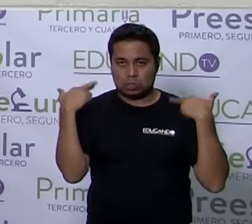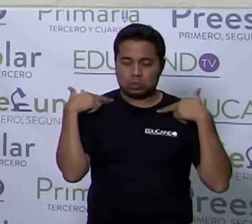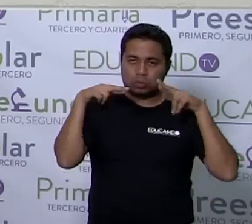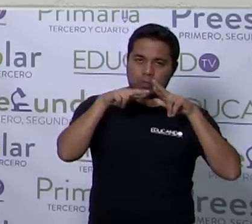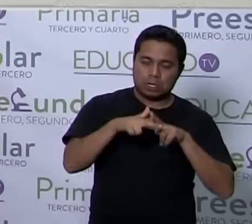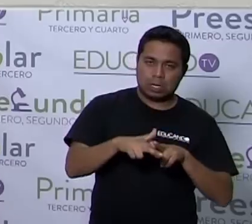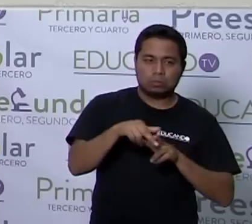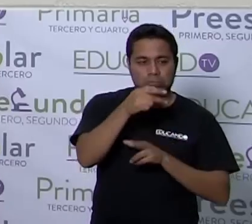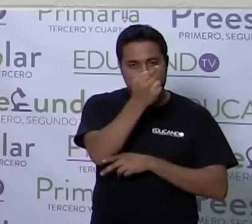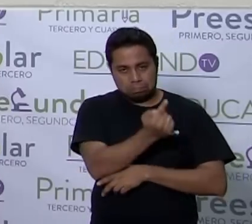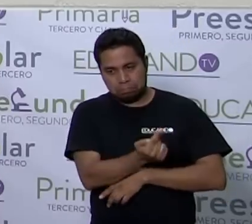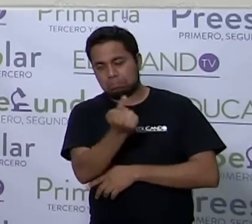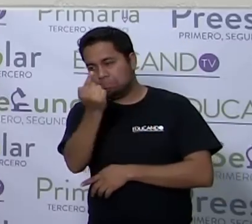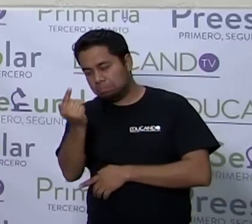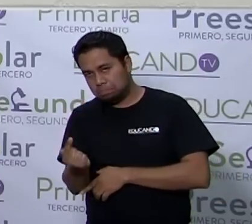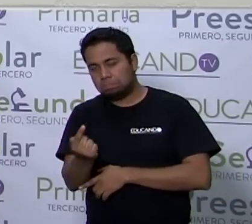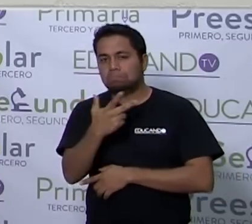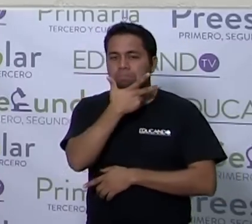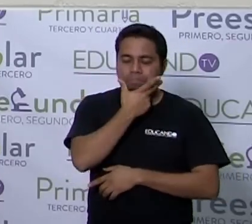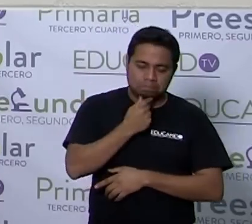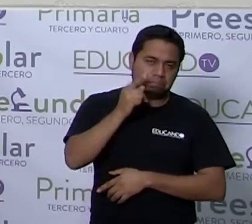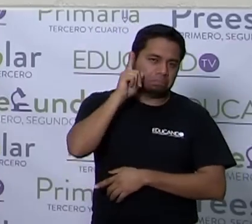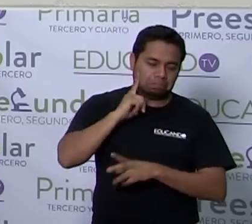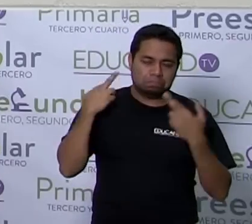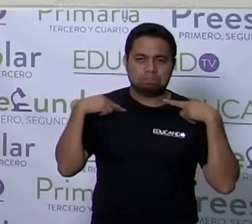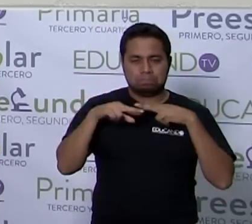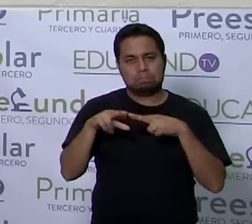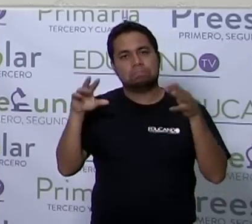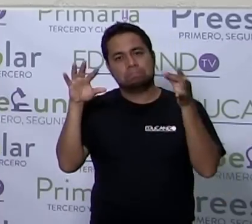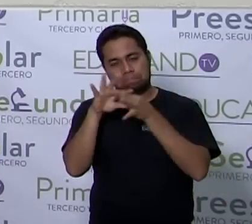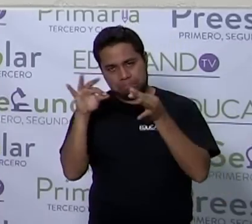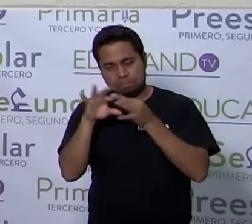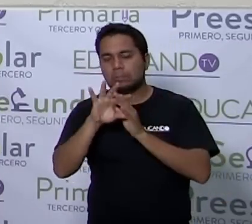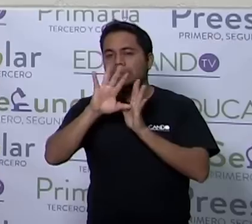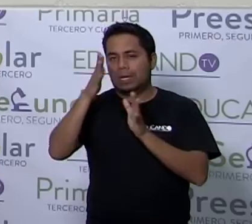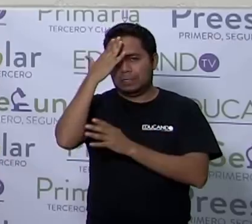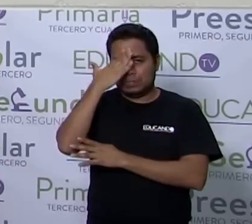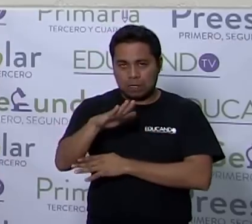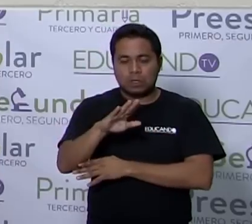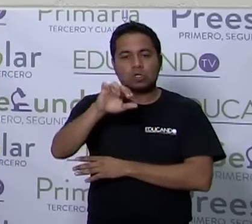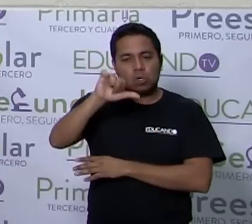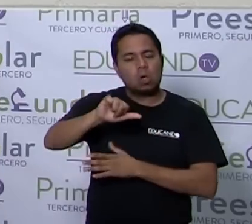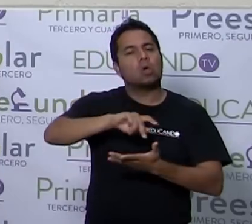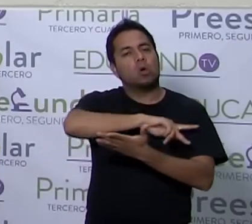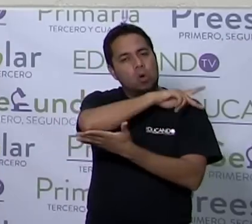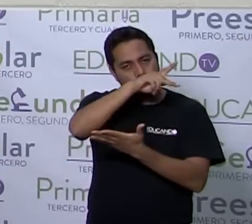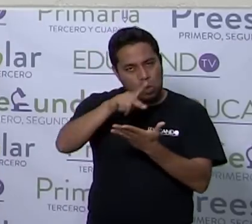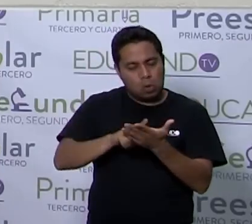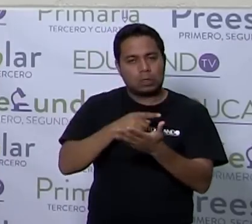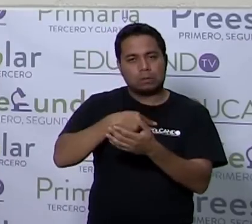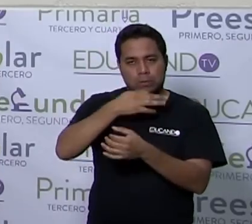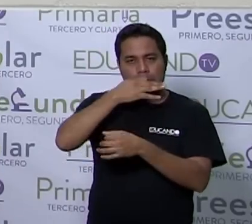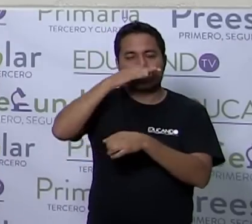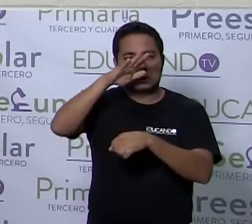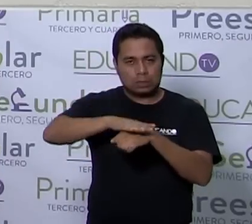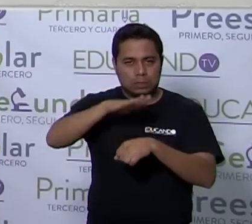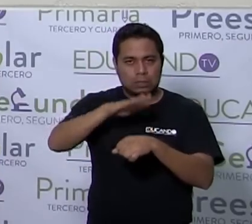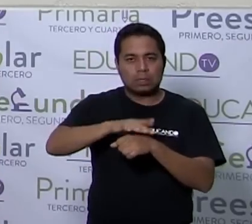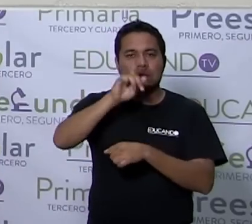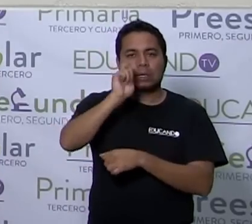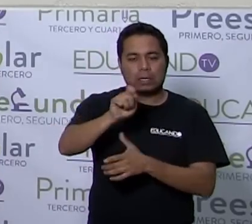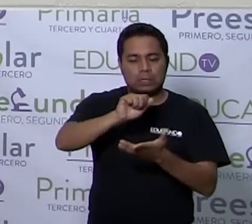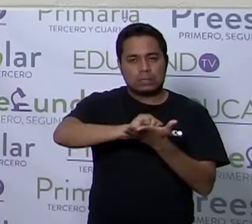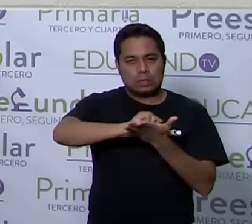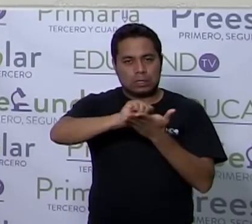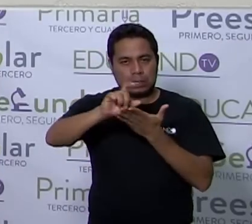las maestras que tenemos nos los han explicado, el día de hoy vamos a recuperar esa información que tenemos y la vamos